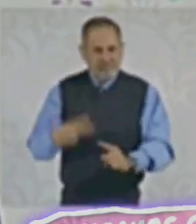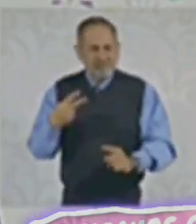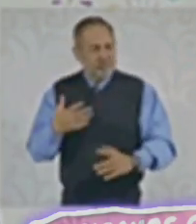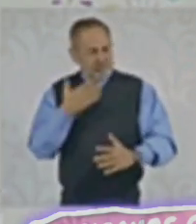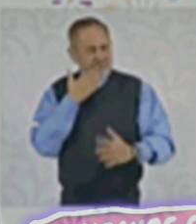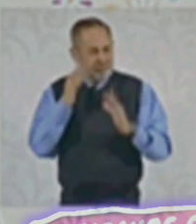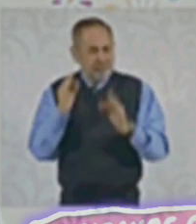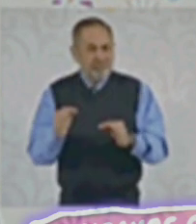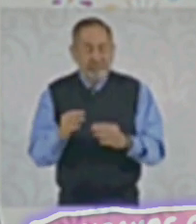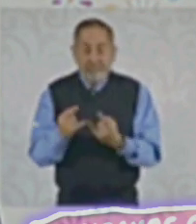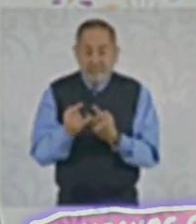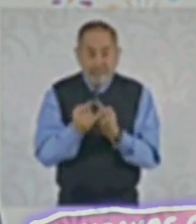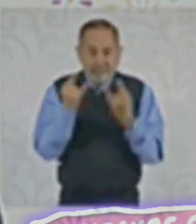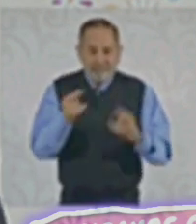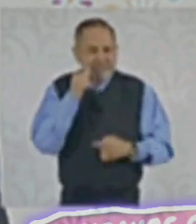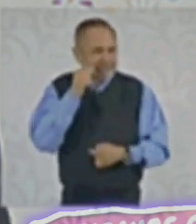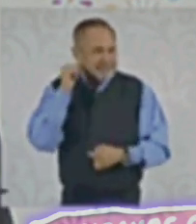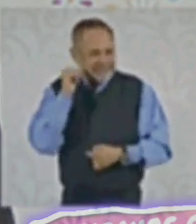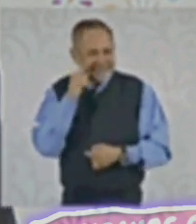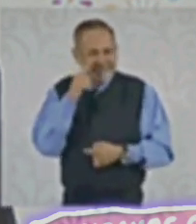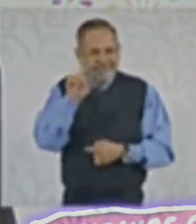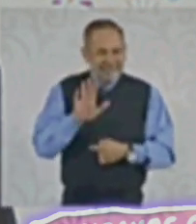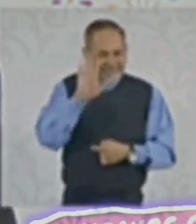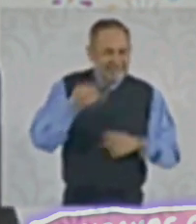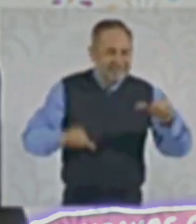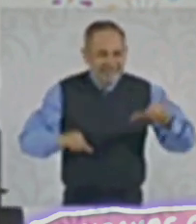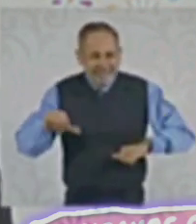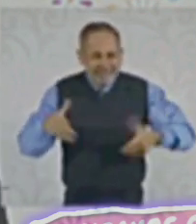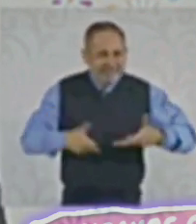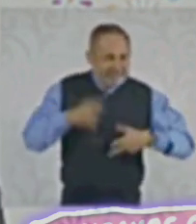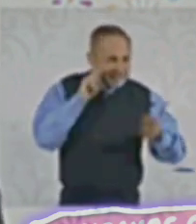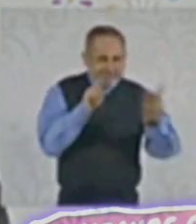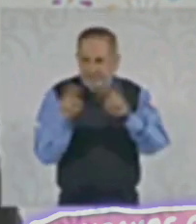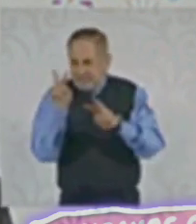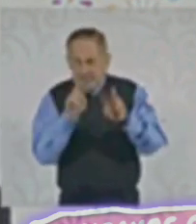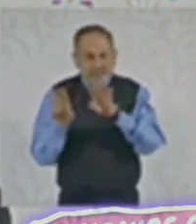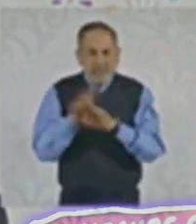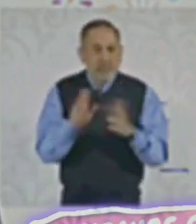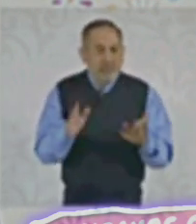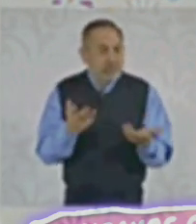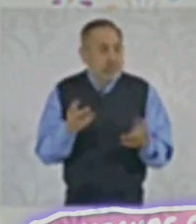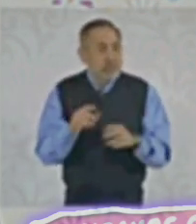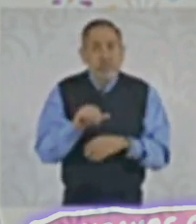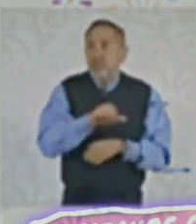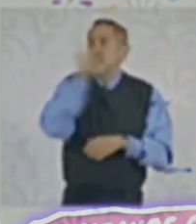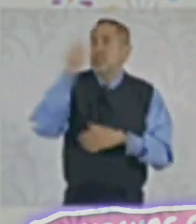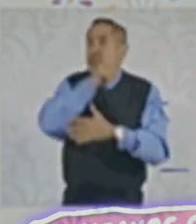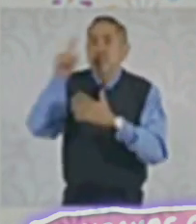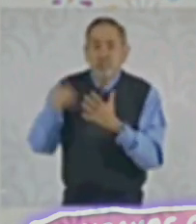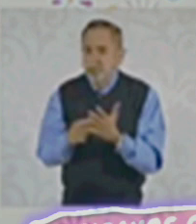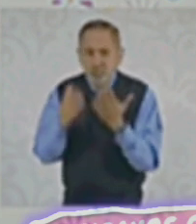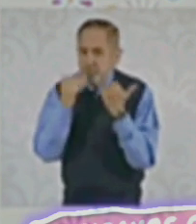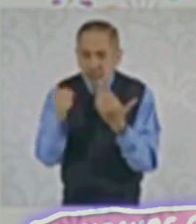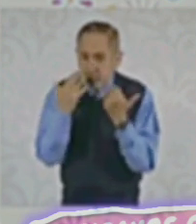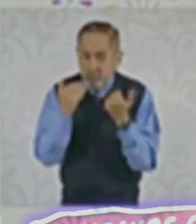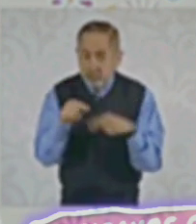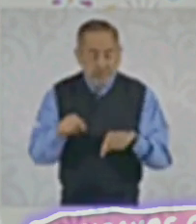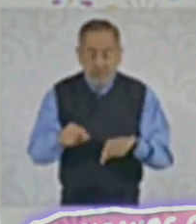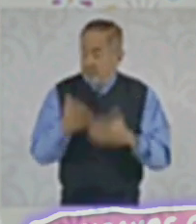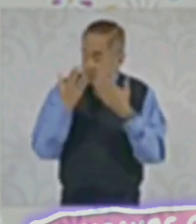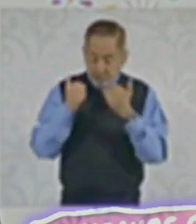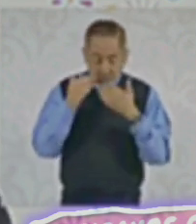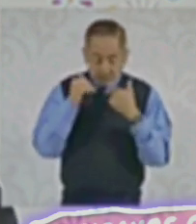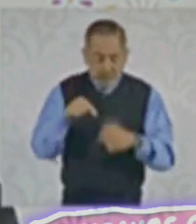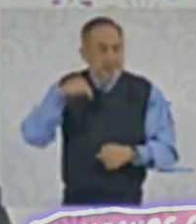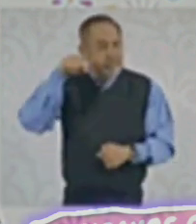porque esta historia que vimos en la representación del día de ayer no existe en ningún lugar del mundo.